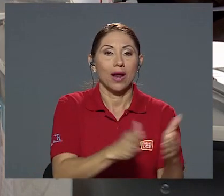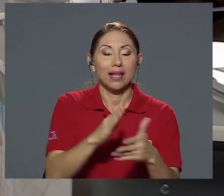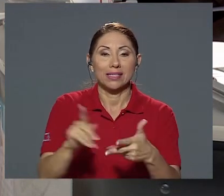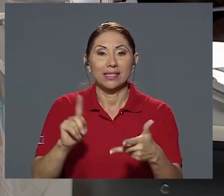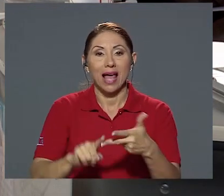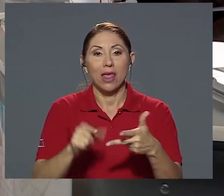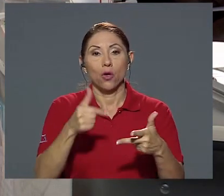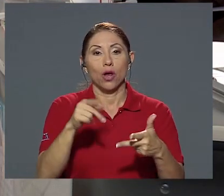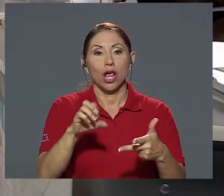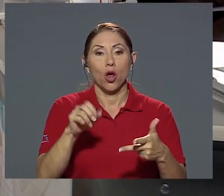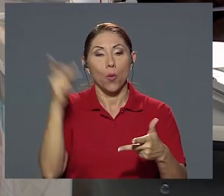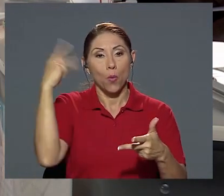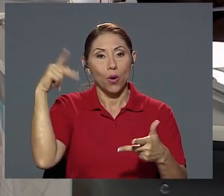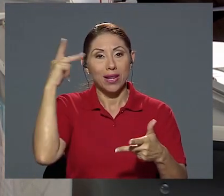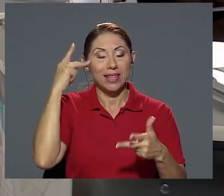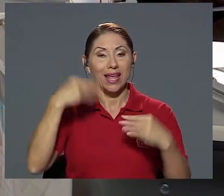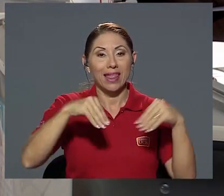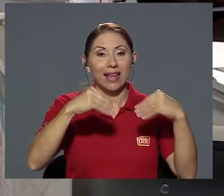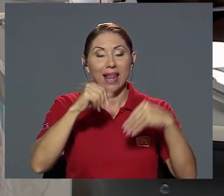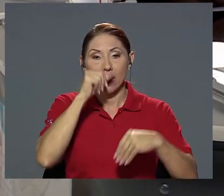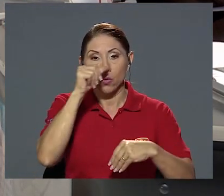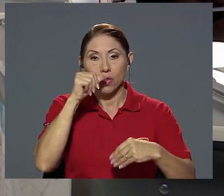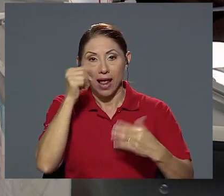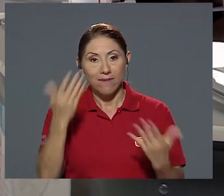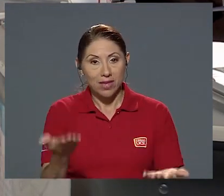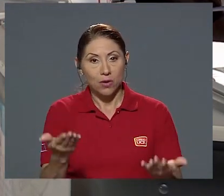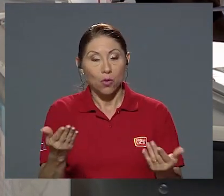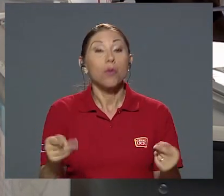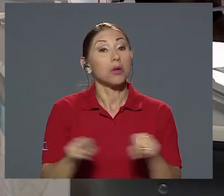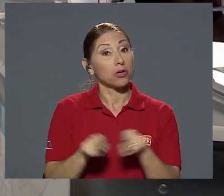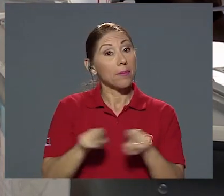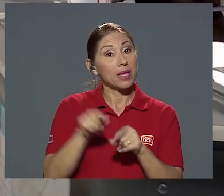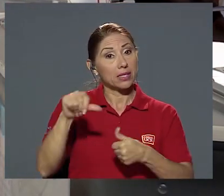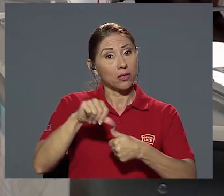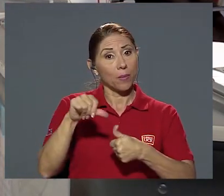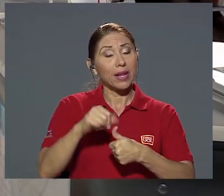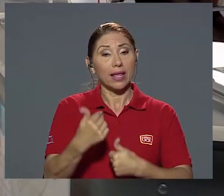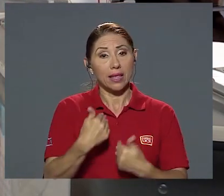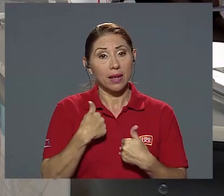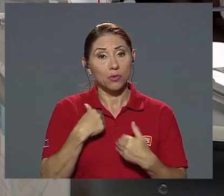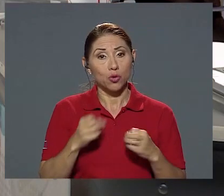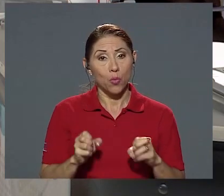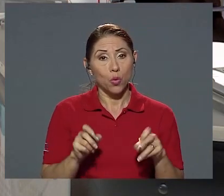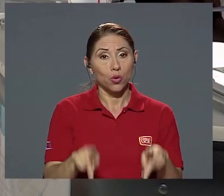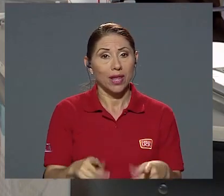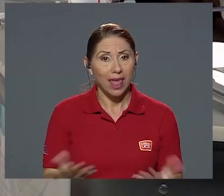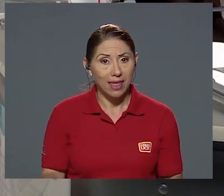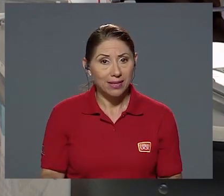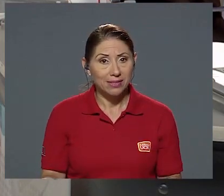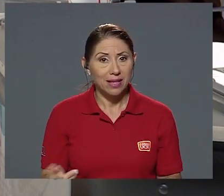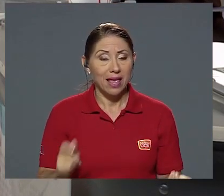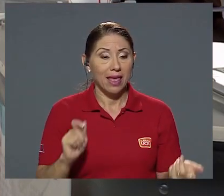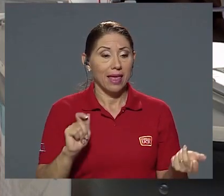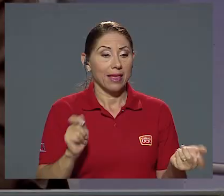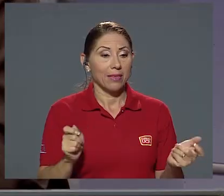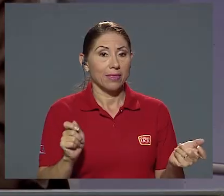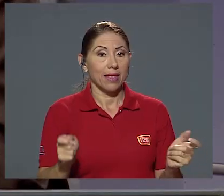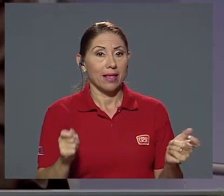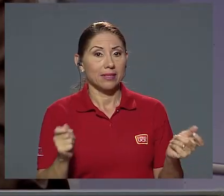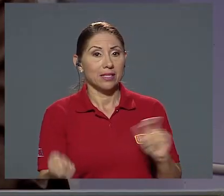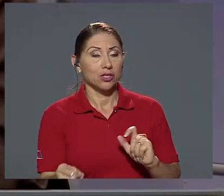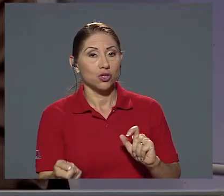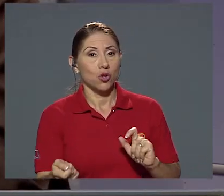del narcotráfico. Y bueno, lo cierto es que también en Centroamérica tenemos oportunidades. La transición